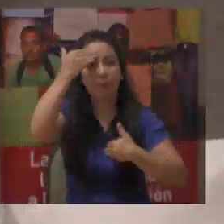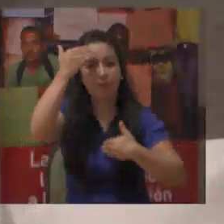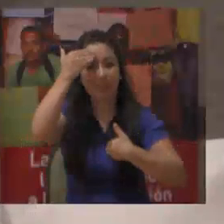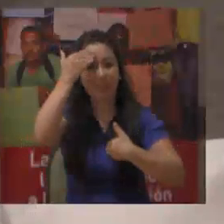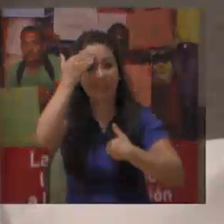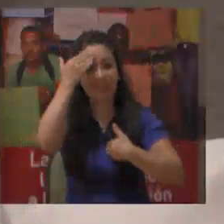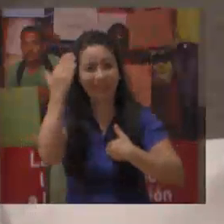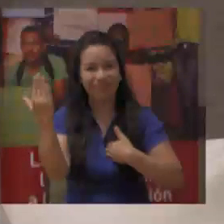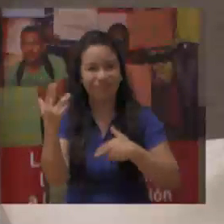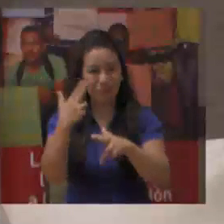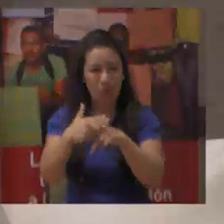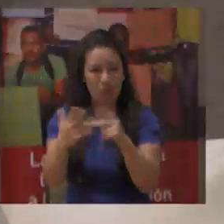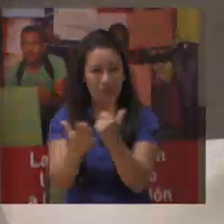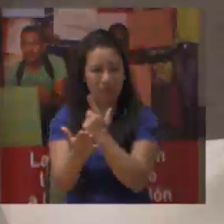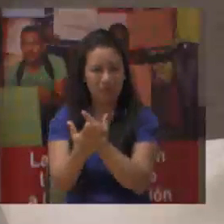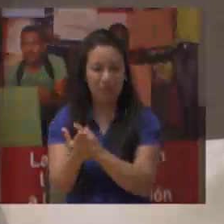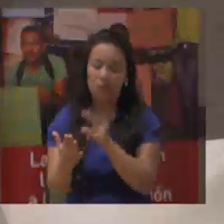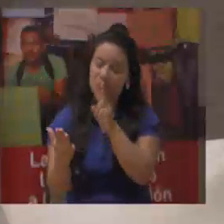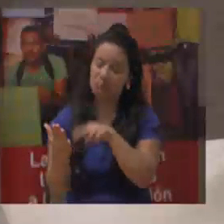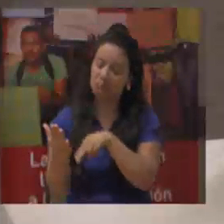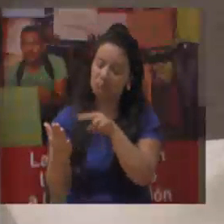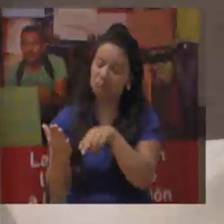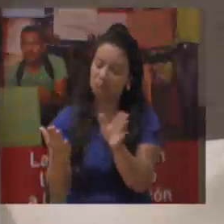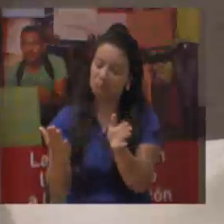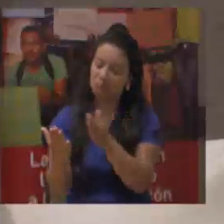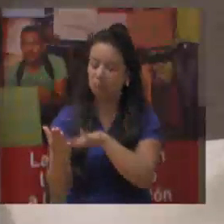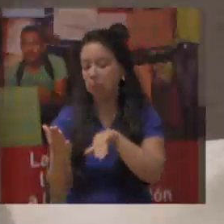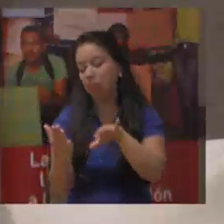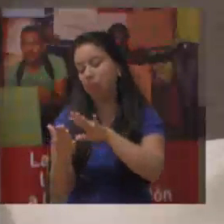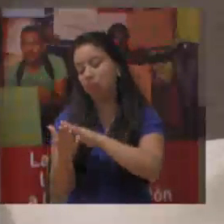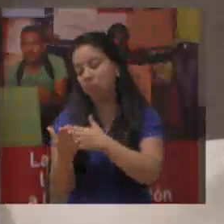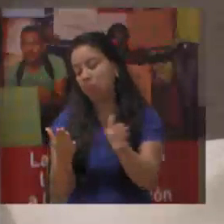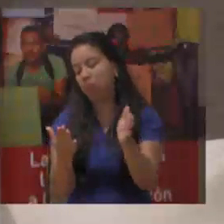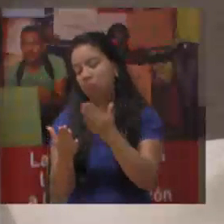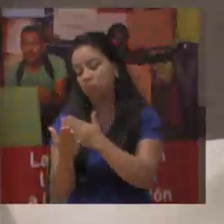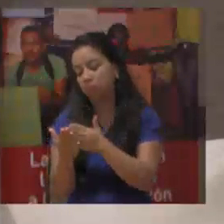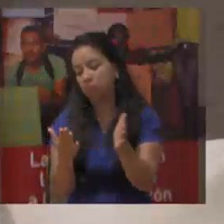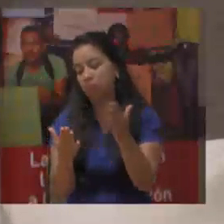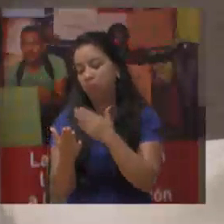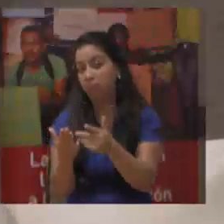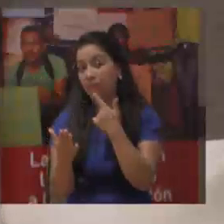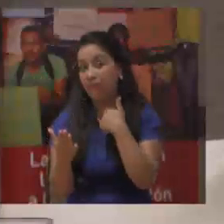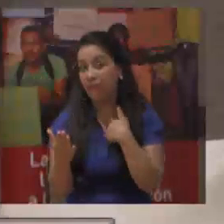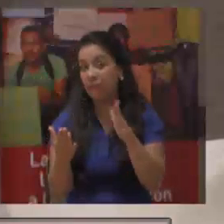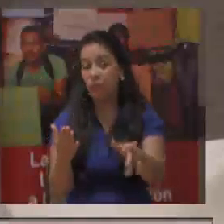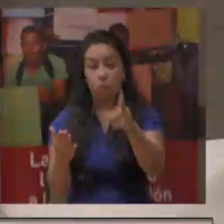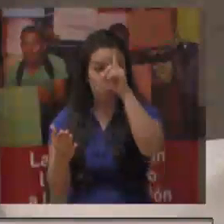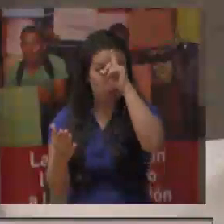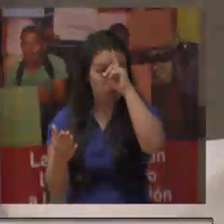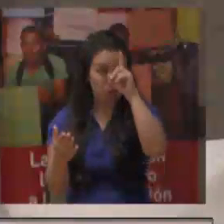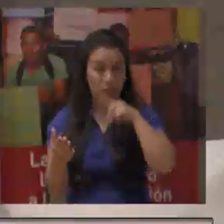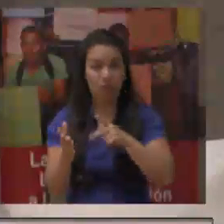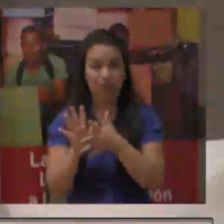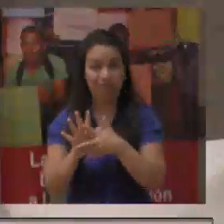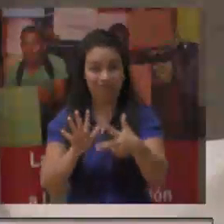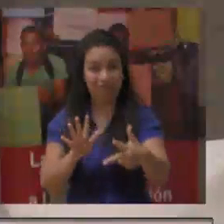Y una de las frases más lindas que encontré allí, y yo no lo sabía, es que la Constitución alemana, en su artículo primero,